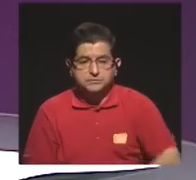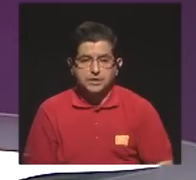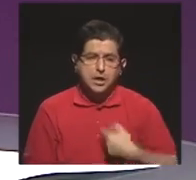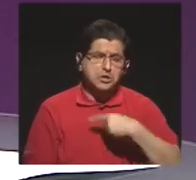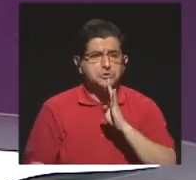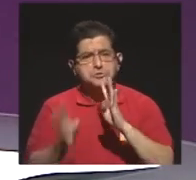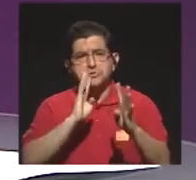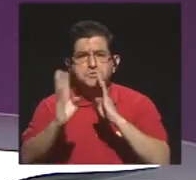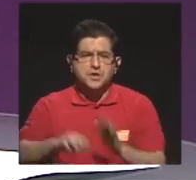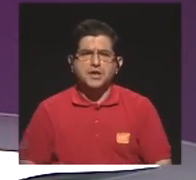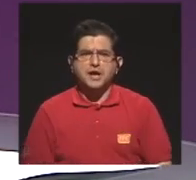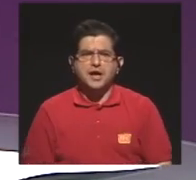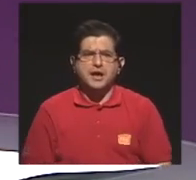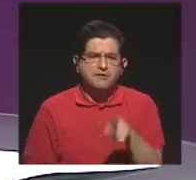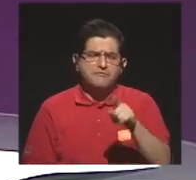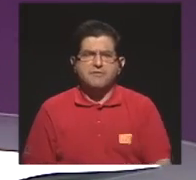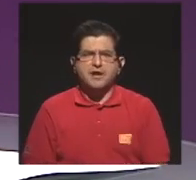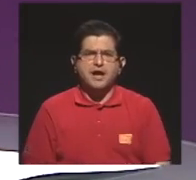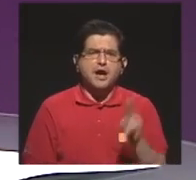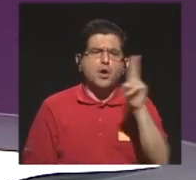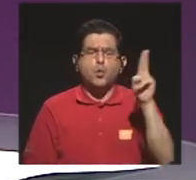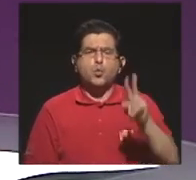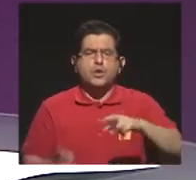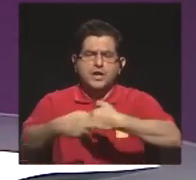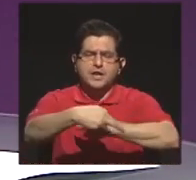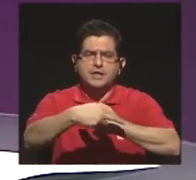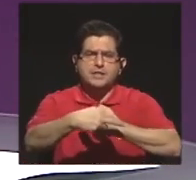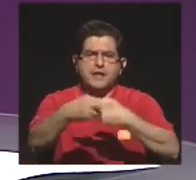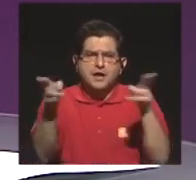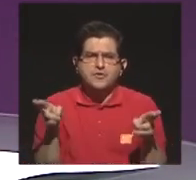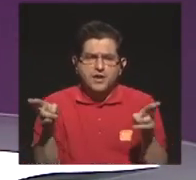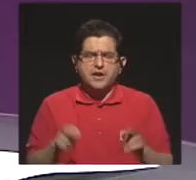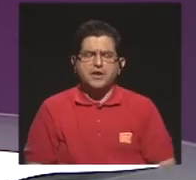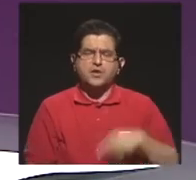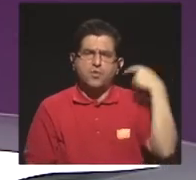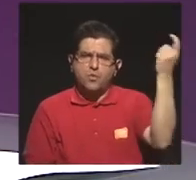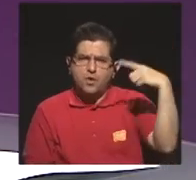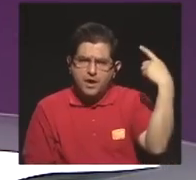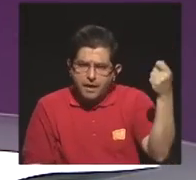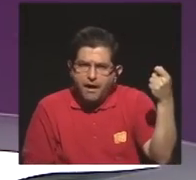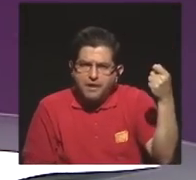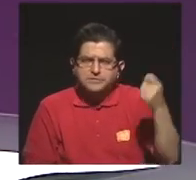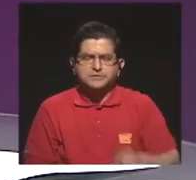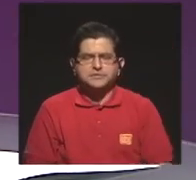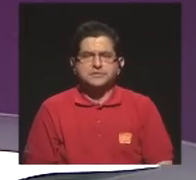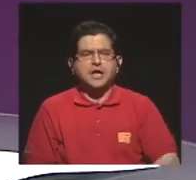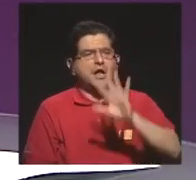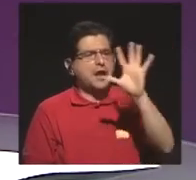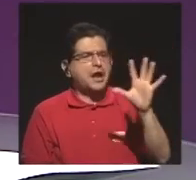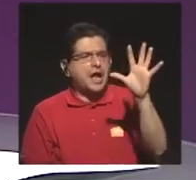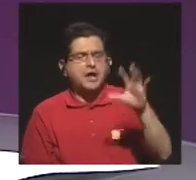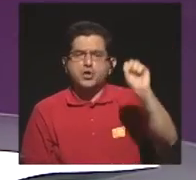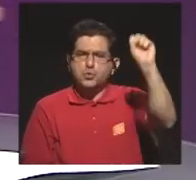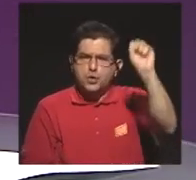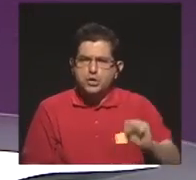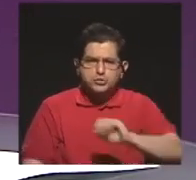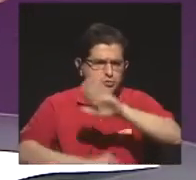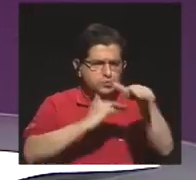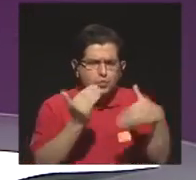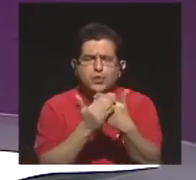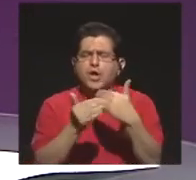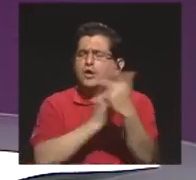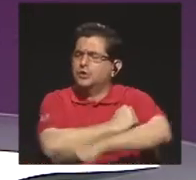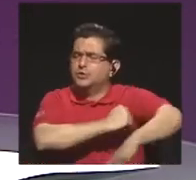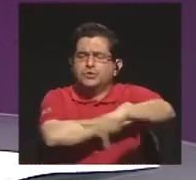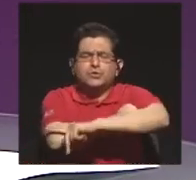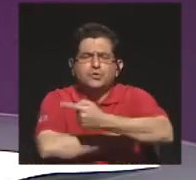puedo hablar de las unidades regionales y todo el trabajo que hemos hecho en la región Chorotega, en el Caribe, en la zona sur, por todo el